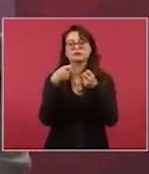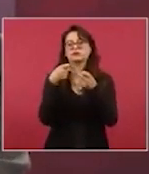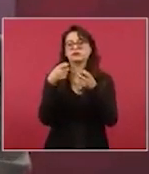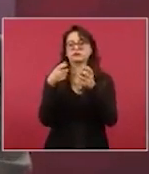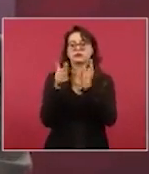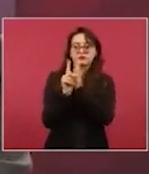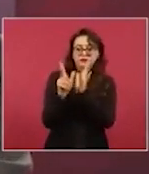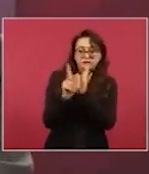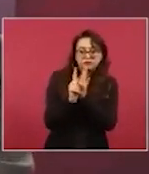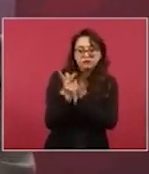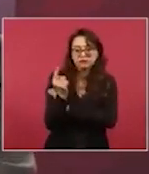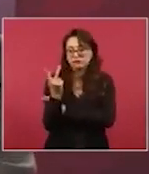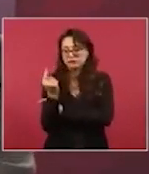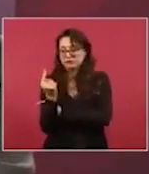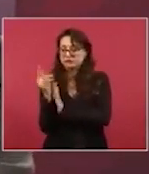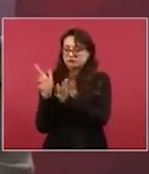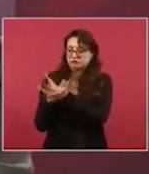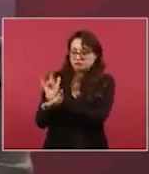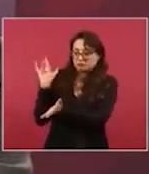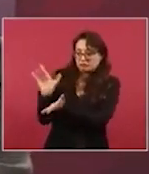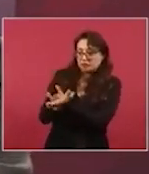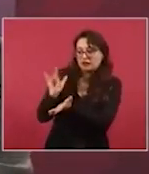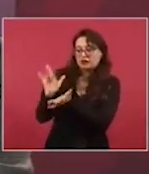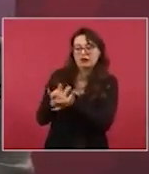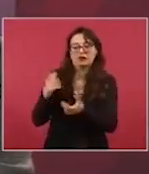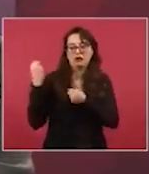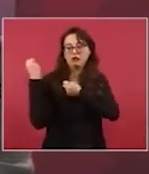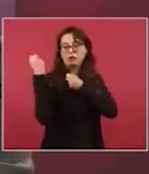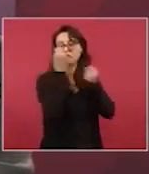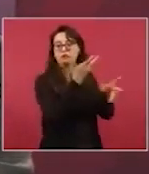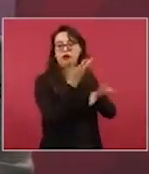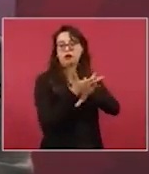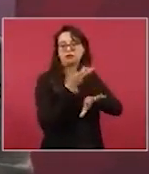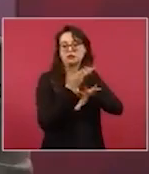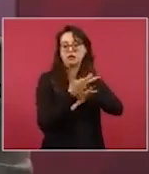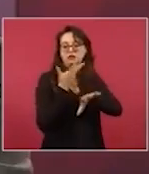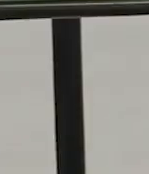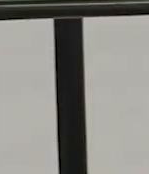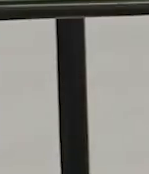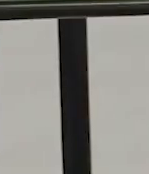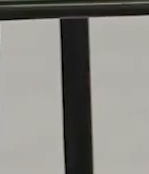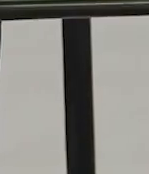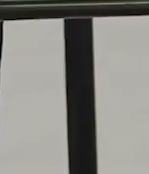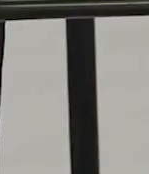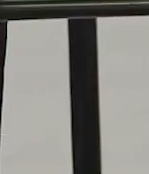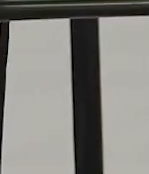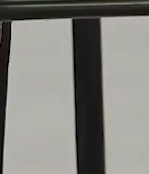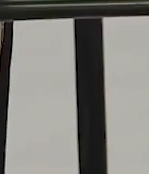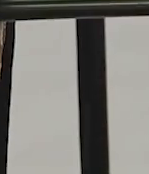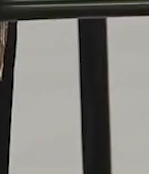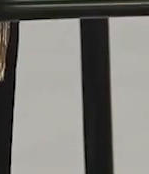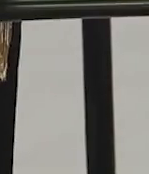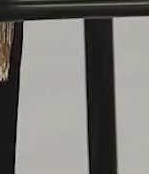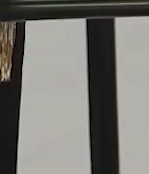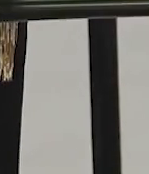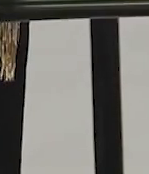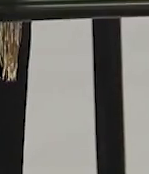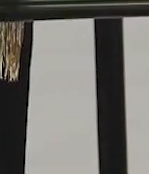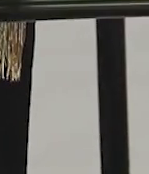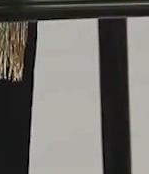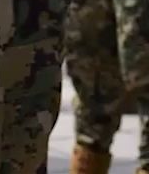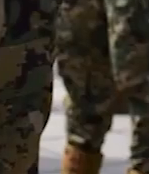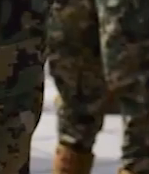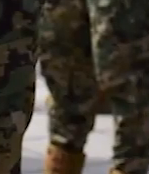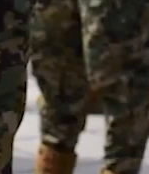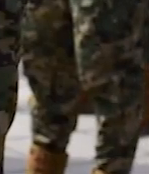están filtrando información que les entrega la DEA. Estas declaraciones ocurren un día después